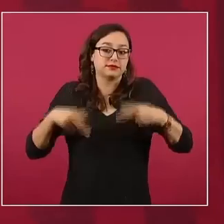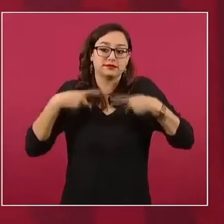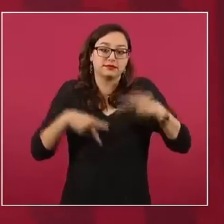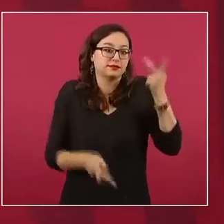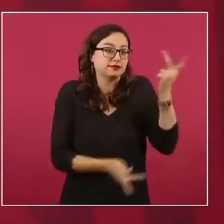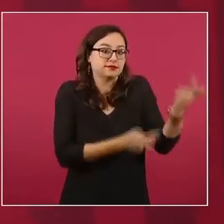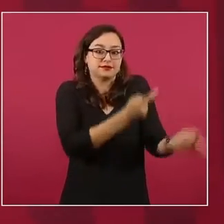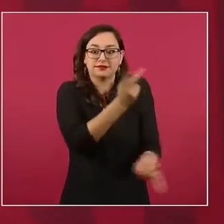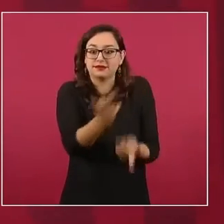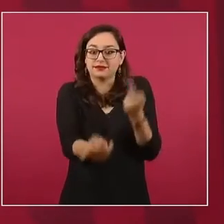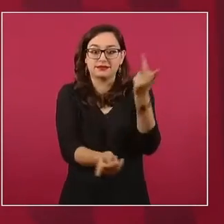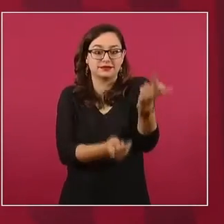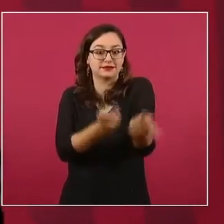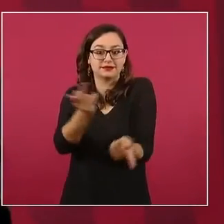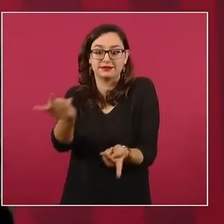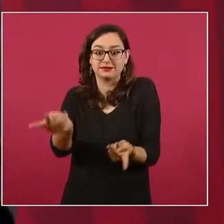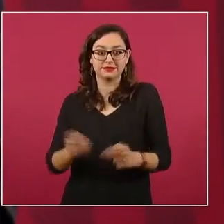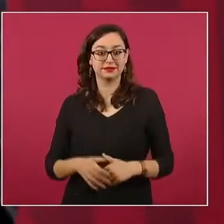ya